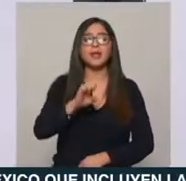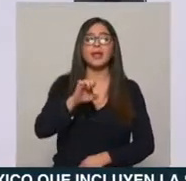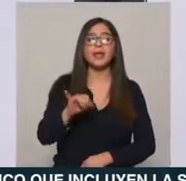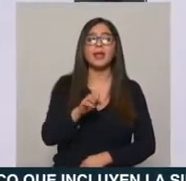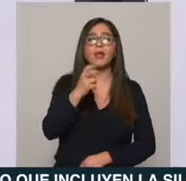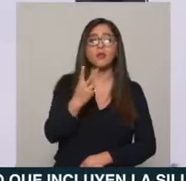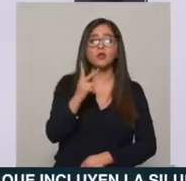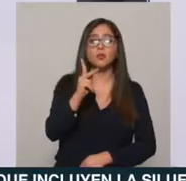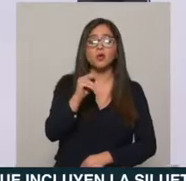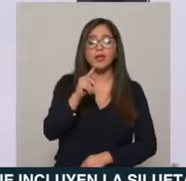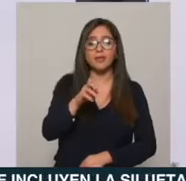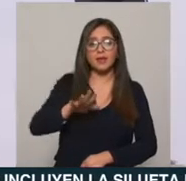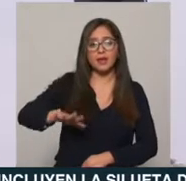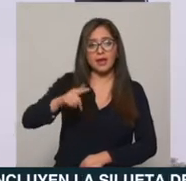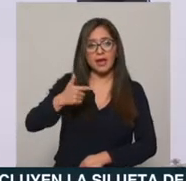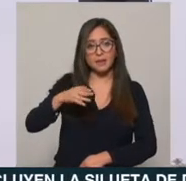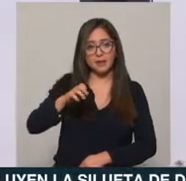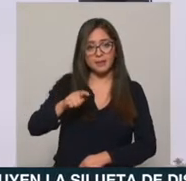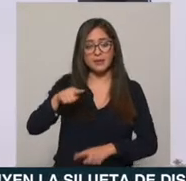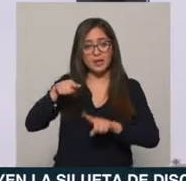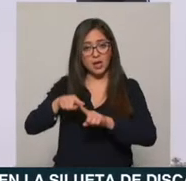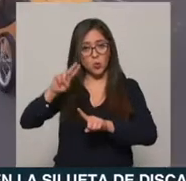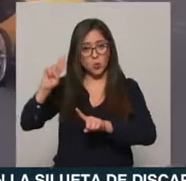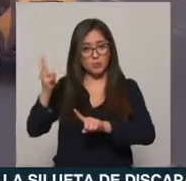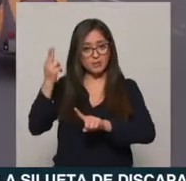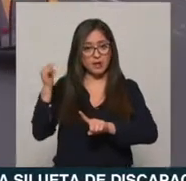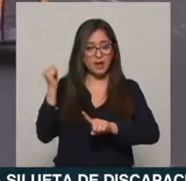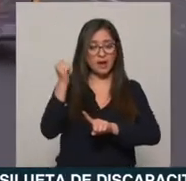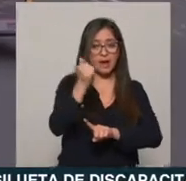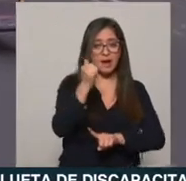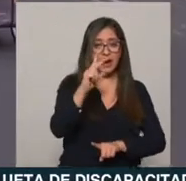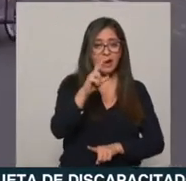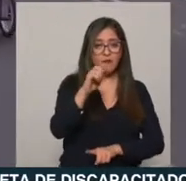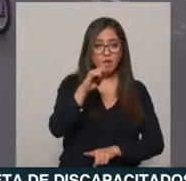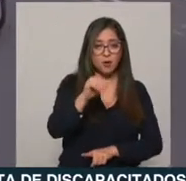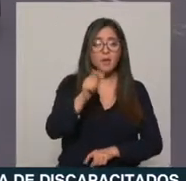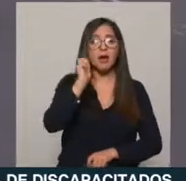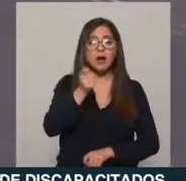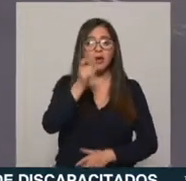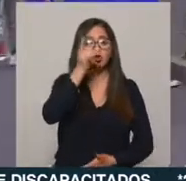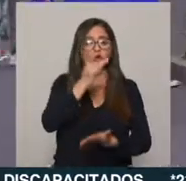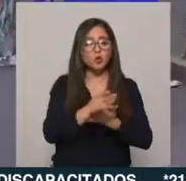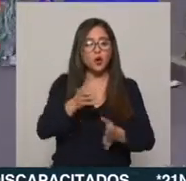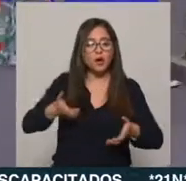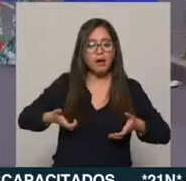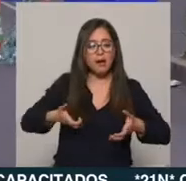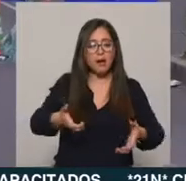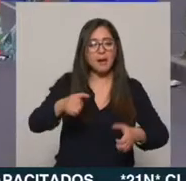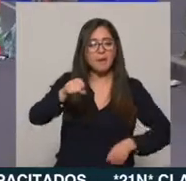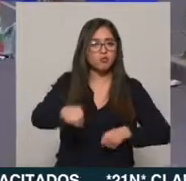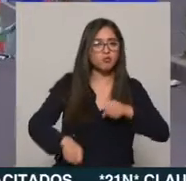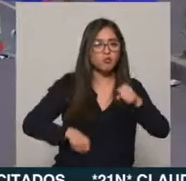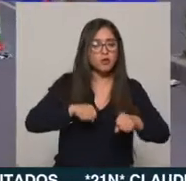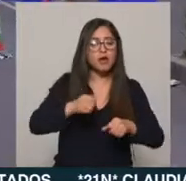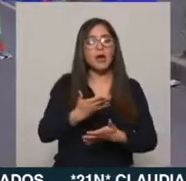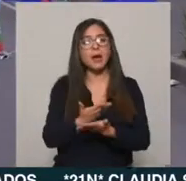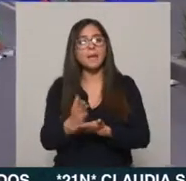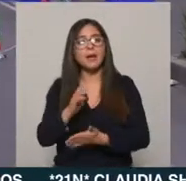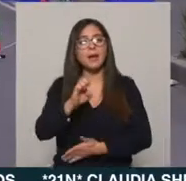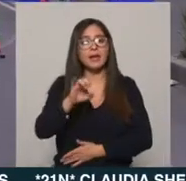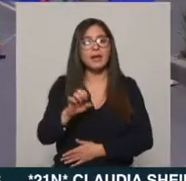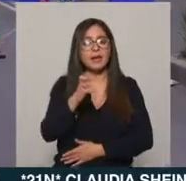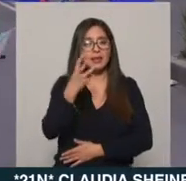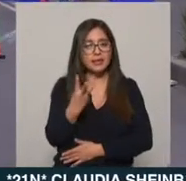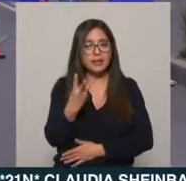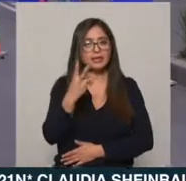en el tramo de Avenida Universidad a Paseo de la Reforma, donde habrá un carril solo para ciclistas, así como en el eje 3 Poniente